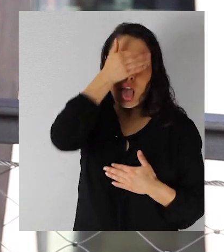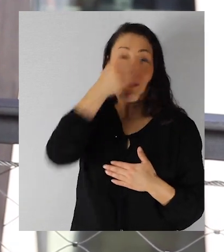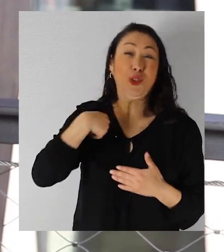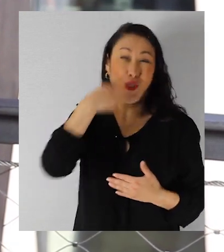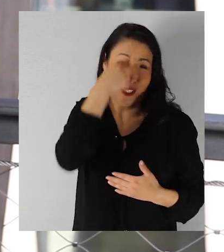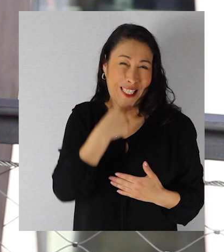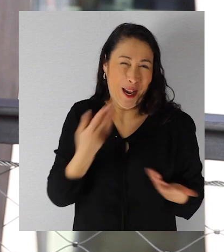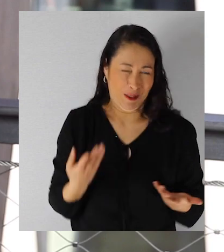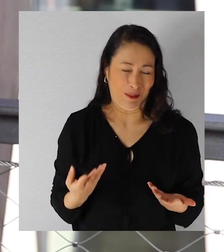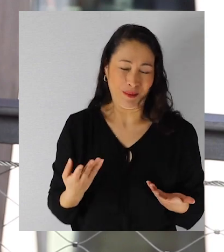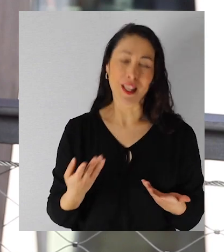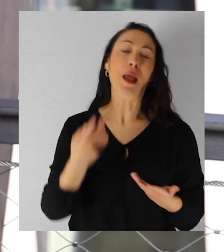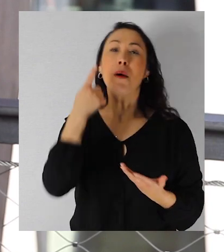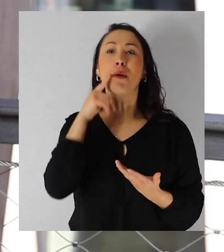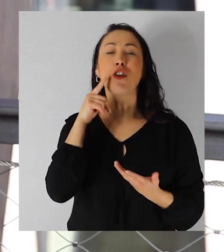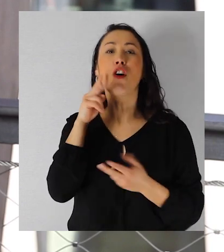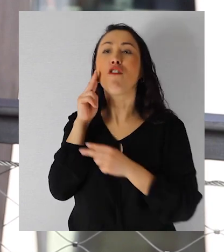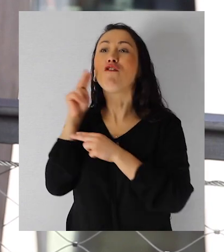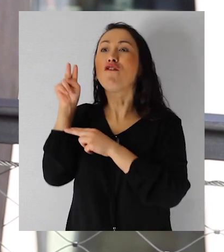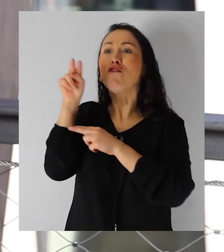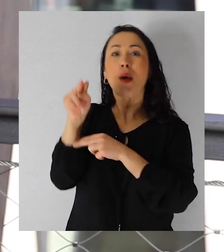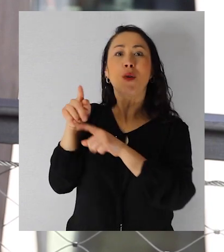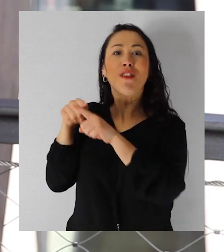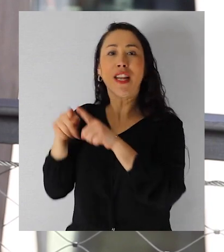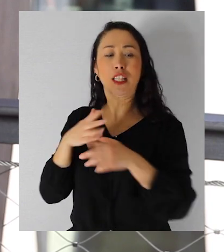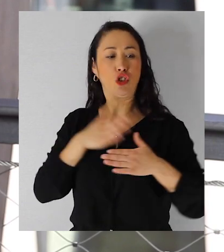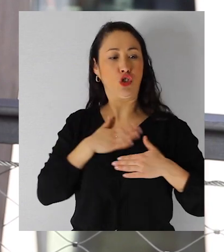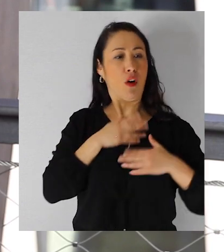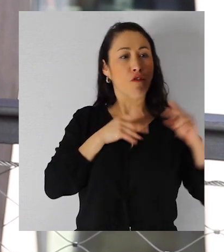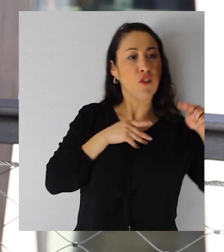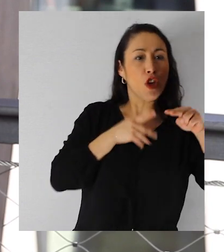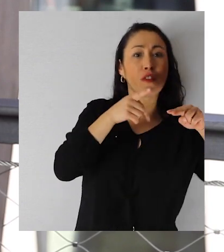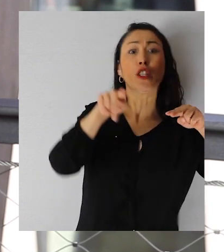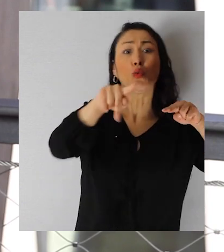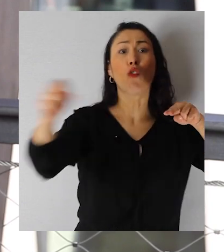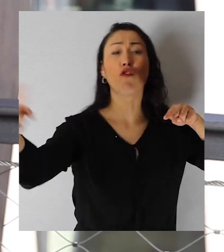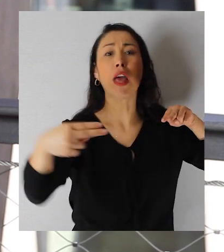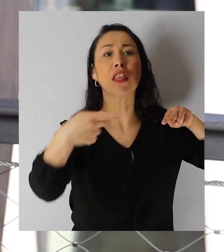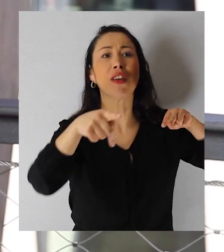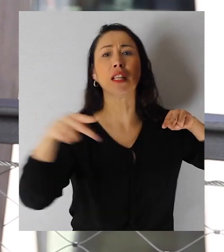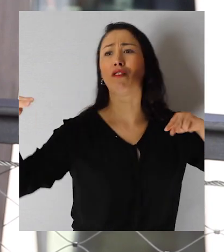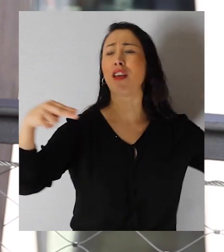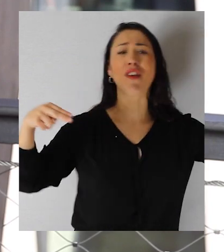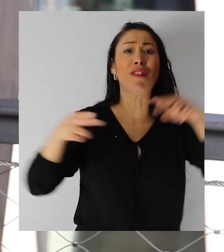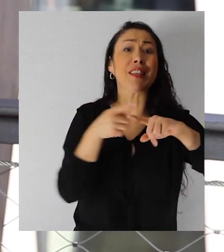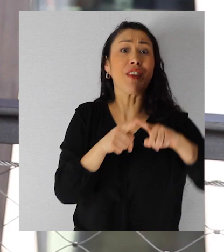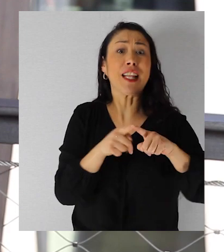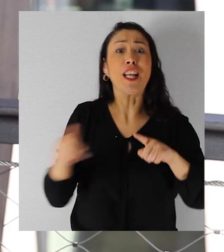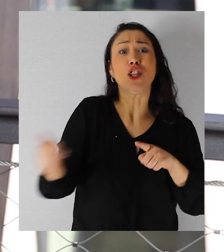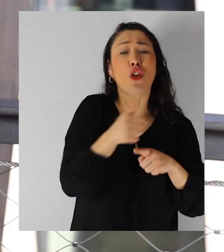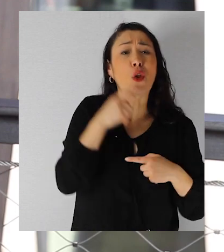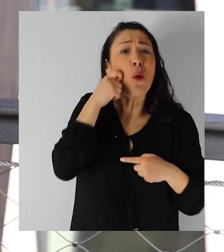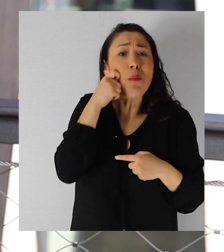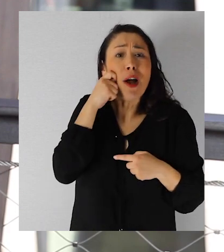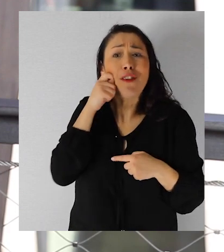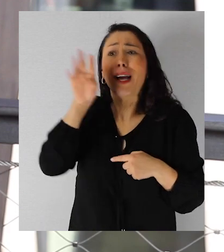distintos, entiende su entorno de manera distinta, pues somos todos seres humanos con nuestras